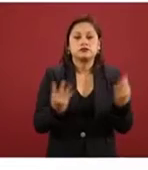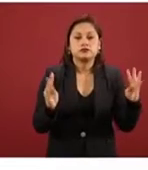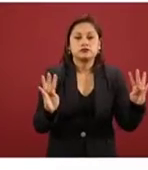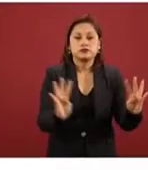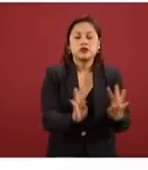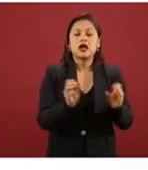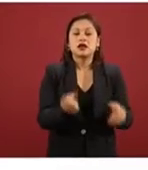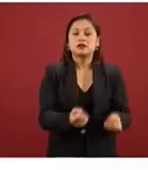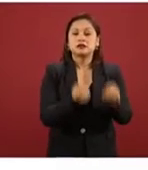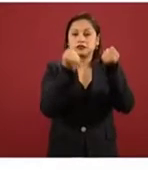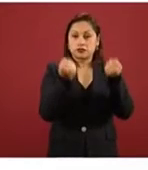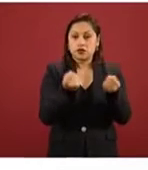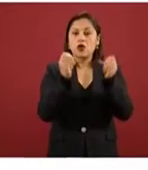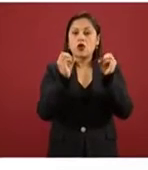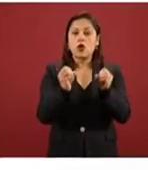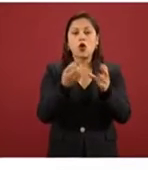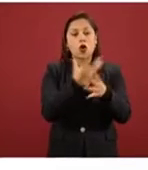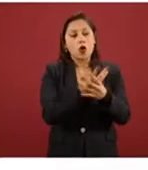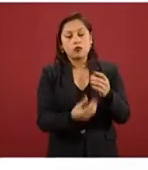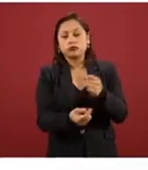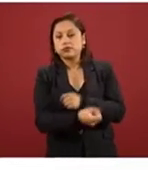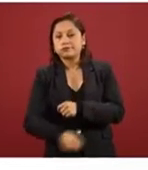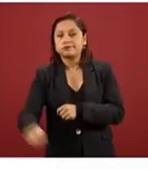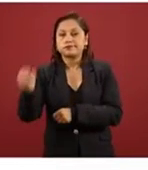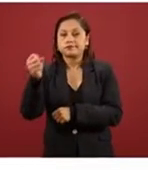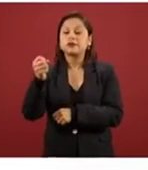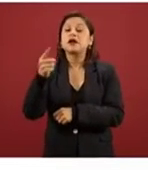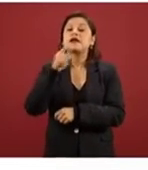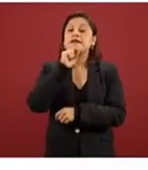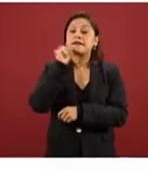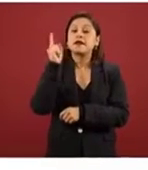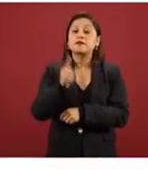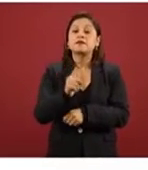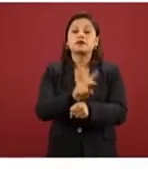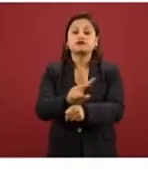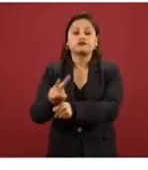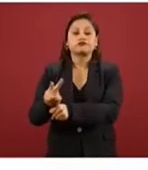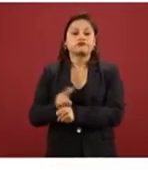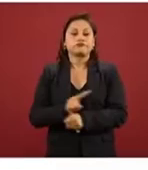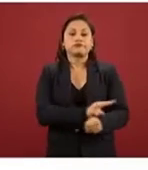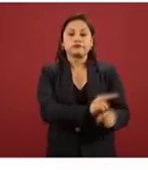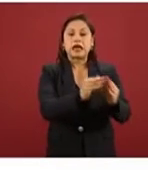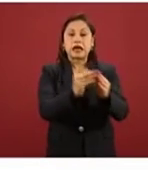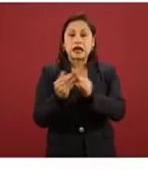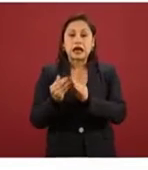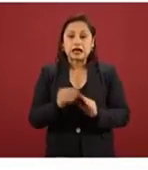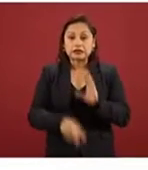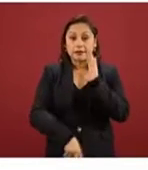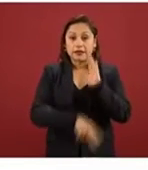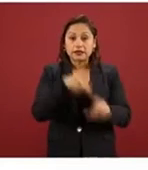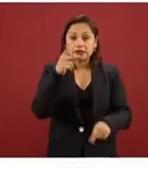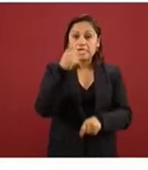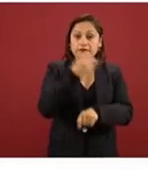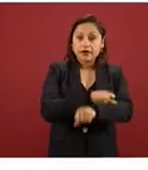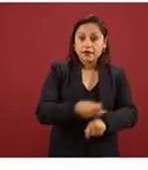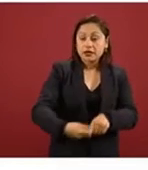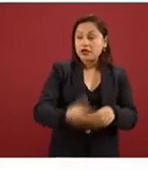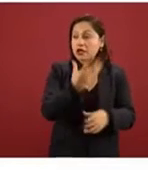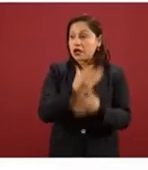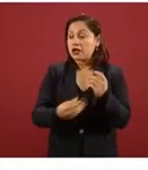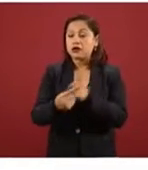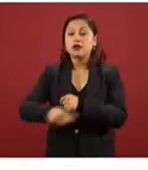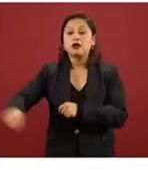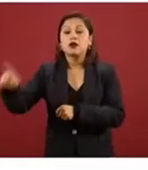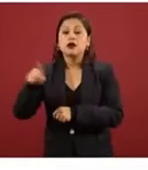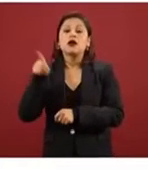en evacuaciones, ayudándonos a también patrullar todas esas viviendas que se quedan vacías cuando hacemos evacuaciones. Y